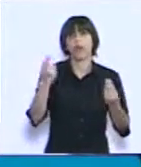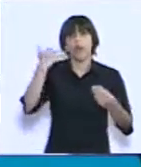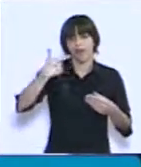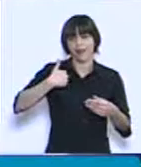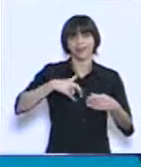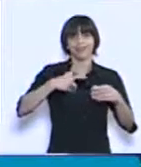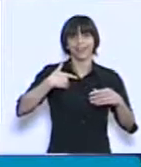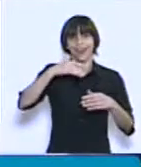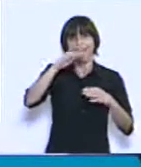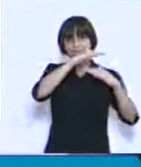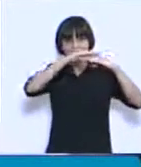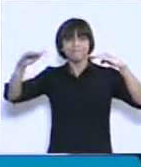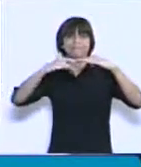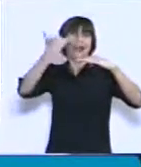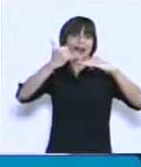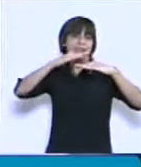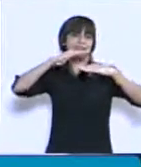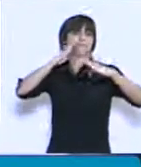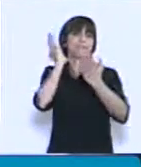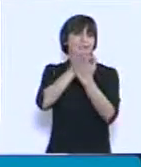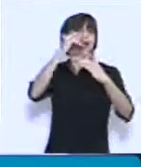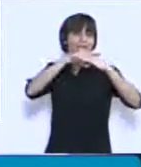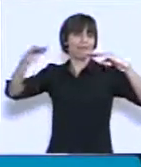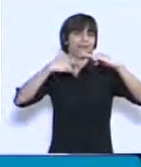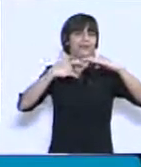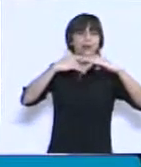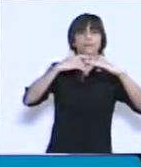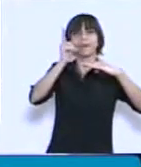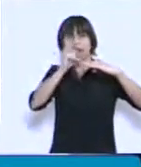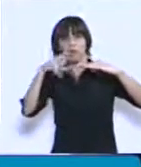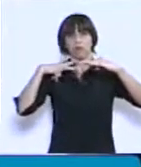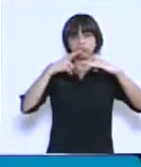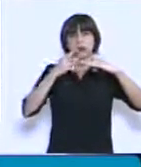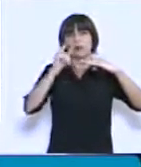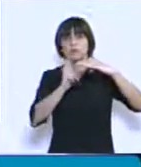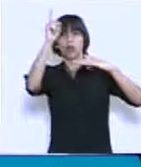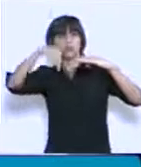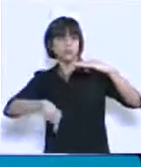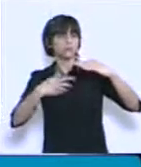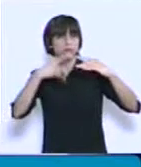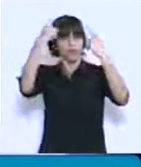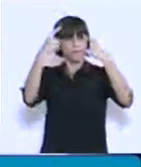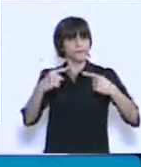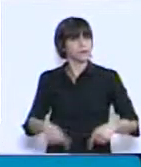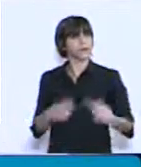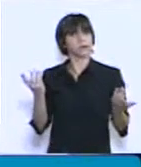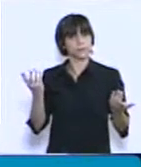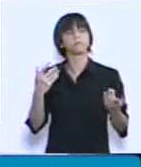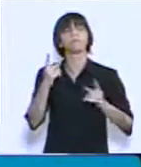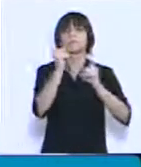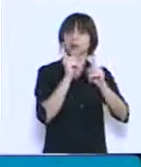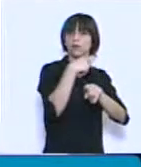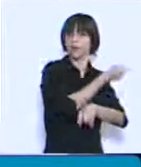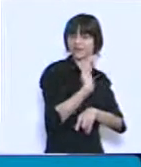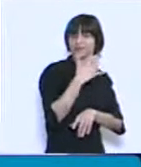justo. Y permítame, para ejemplificar esto, quiero dar solamente algunos números que tienen que ver con algo que también ha dicho el miembro